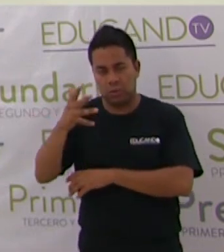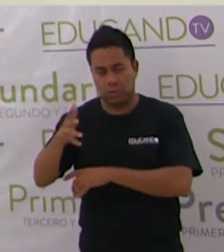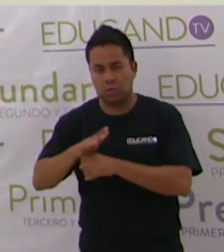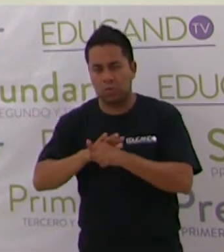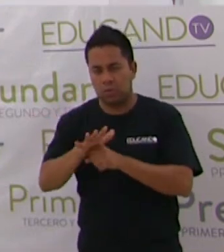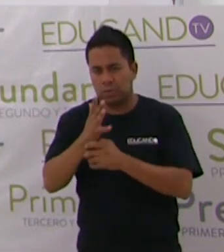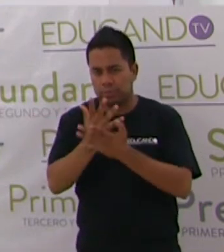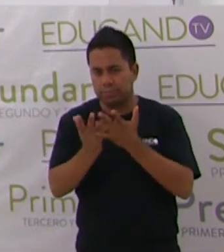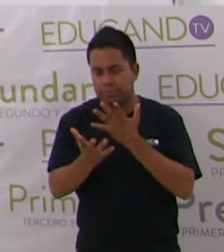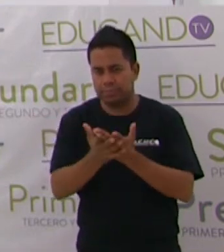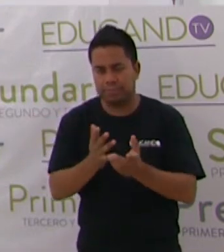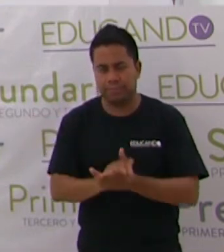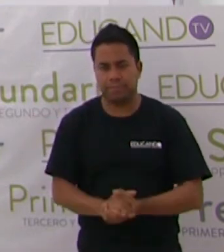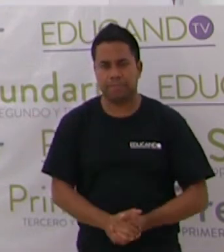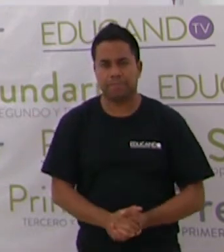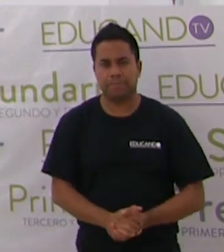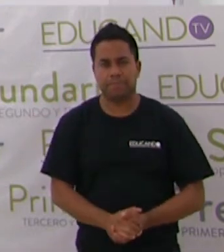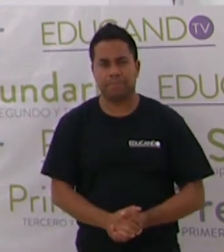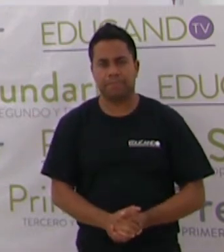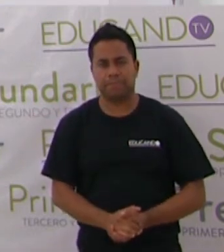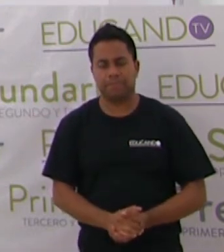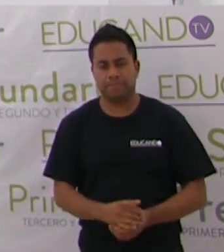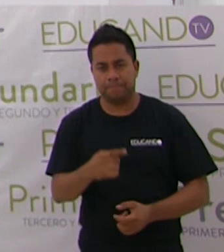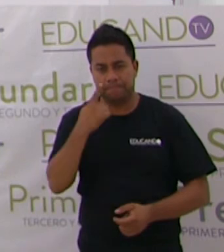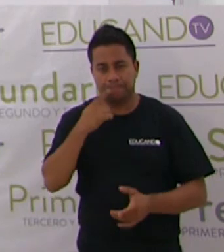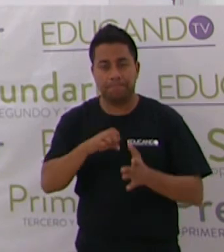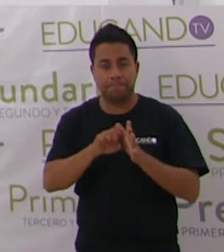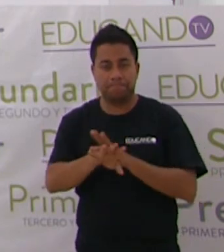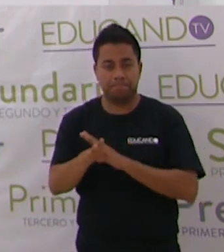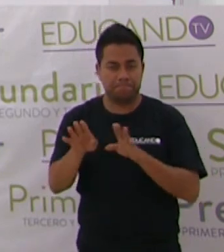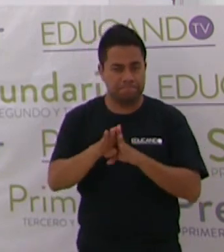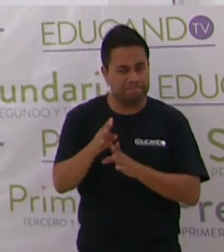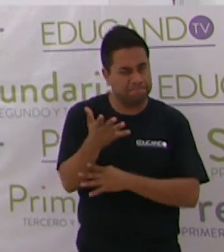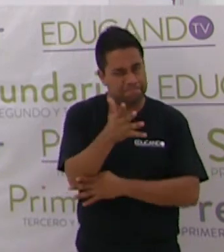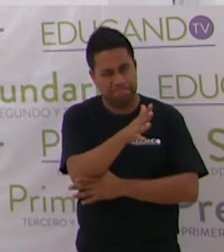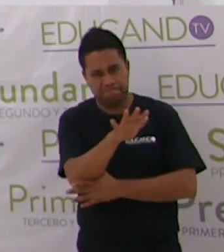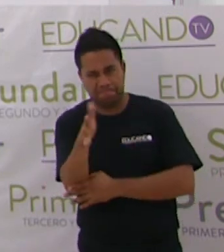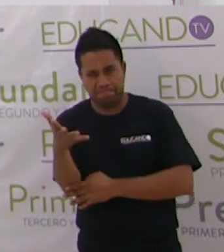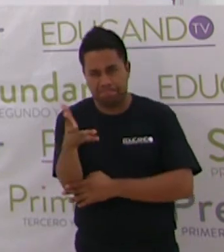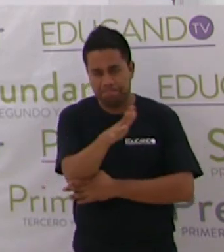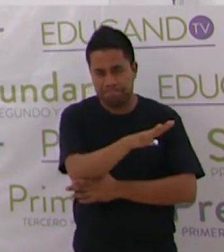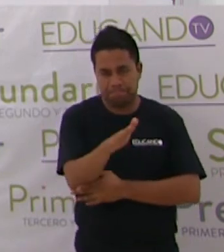1985? Pues aquí es aproximadamente